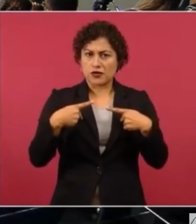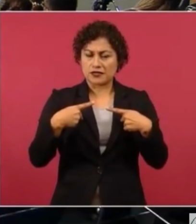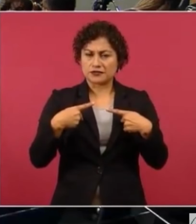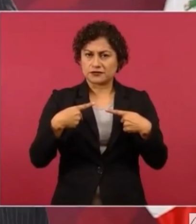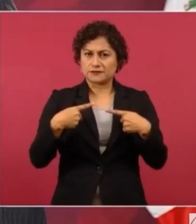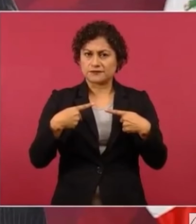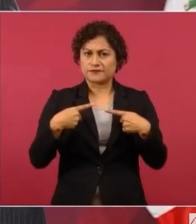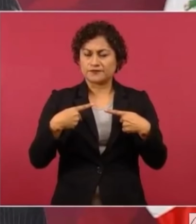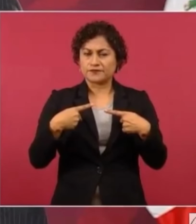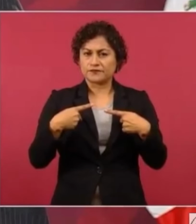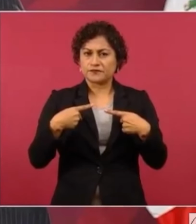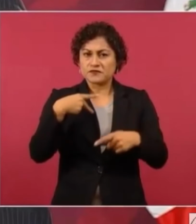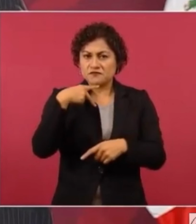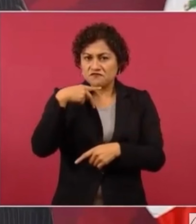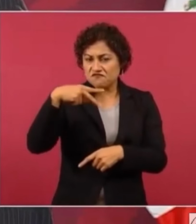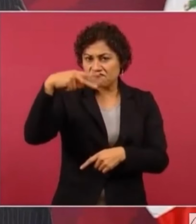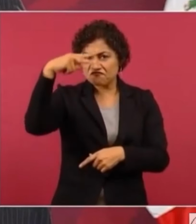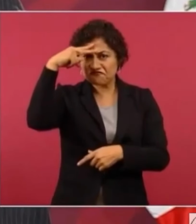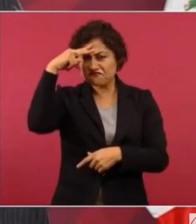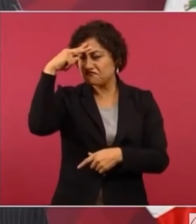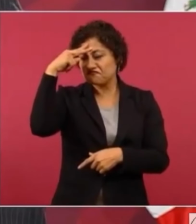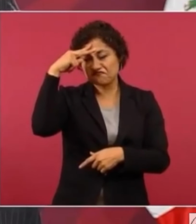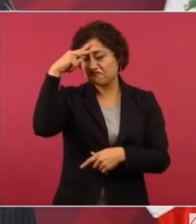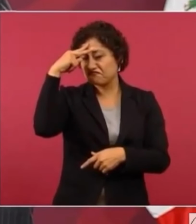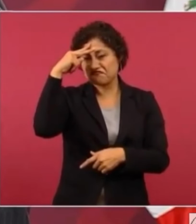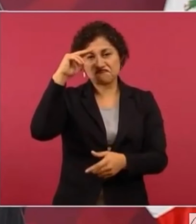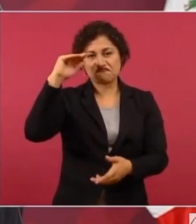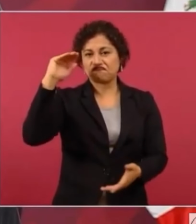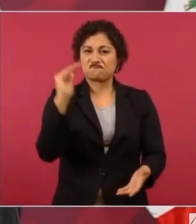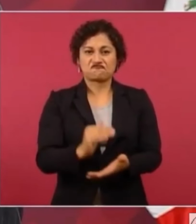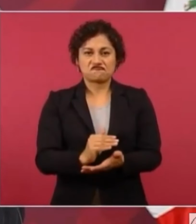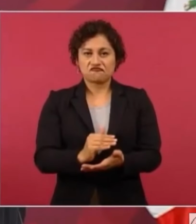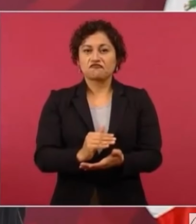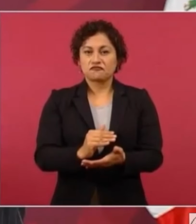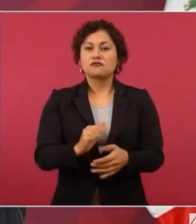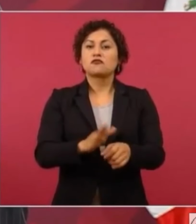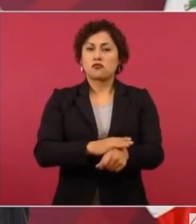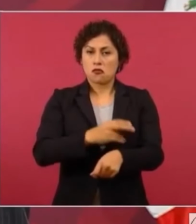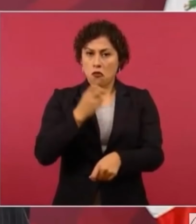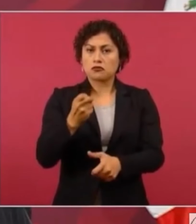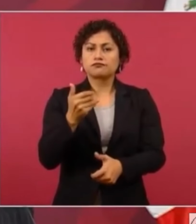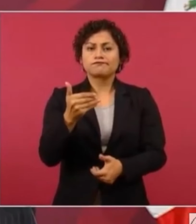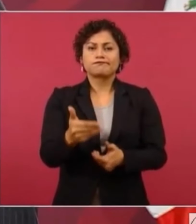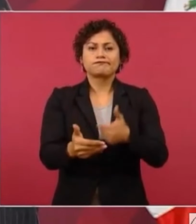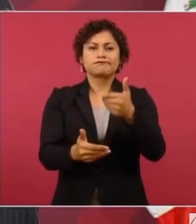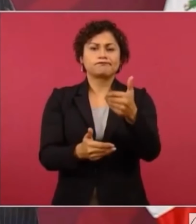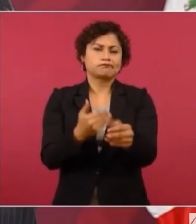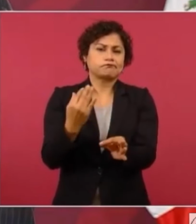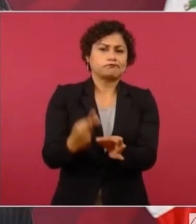Por eso vamos bien. Y todo se está haciendo respetando